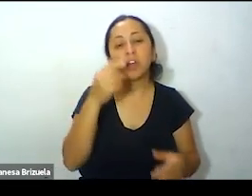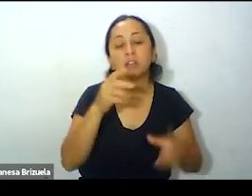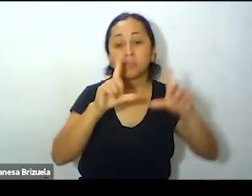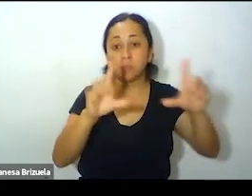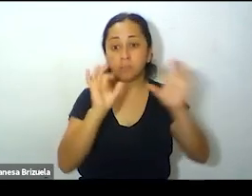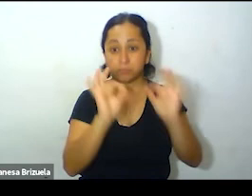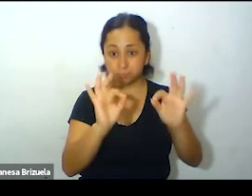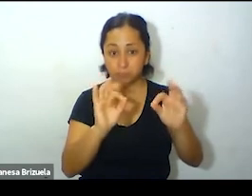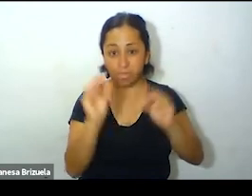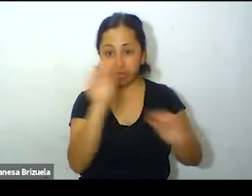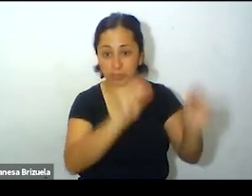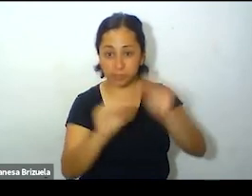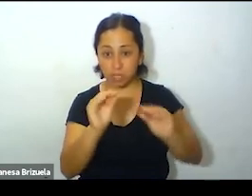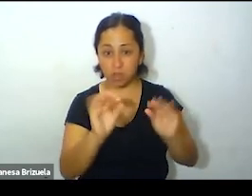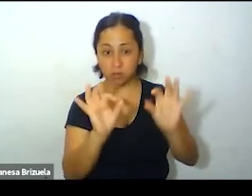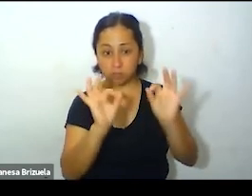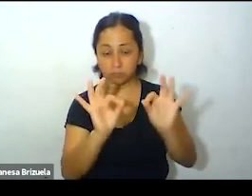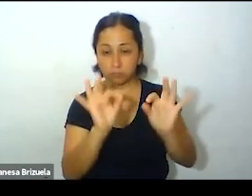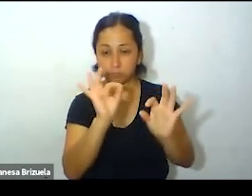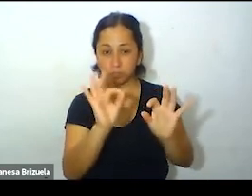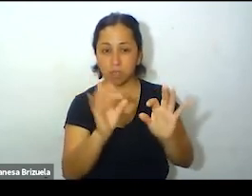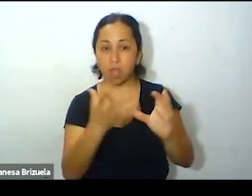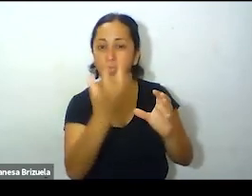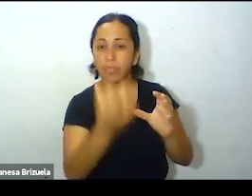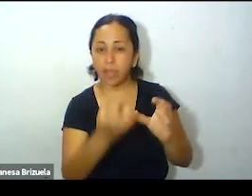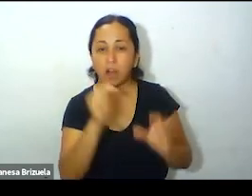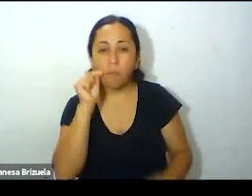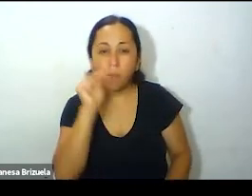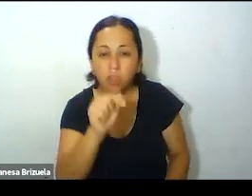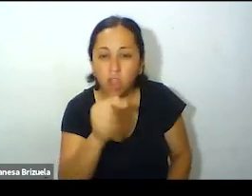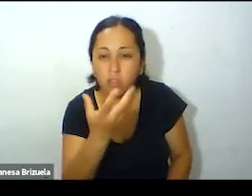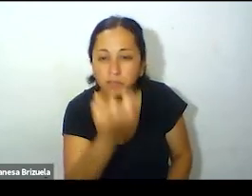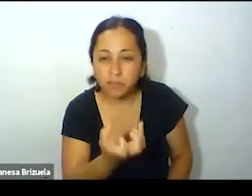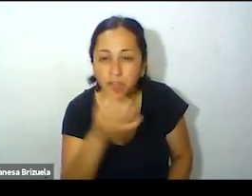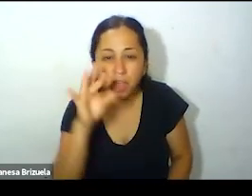tratar de descargarlo. Primero, desde el botón de descarga,